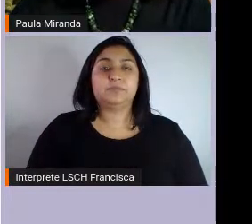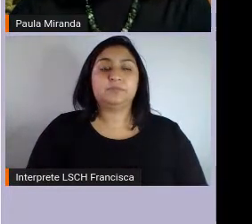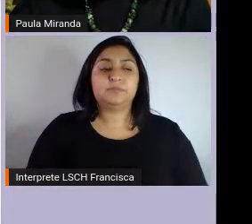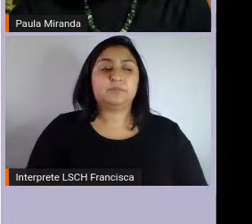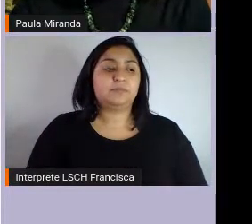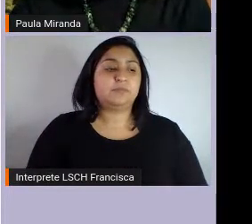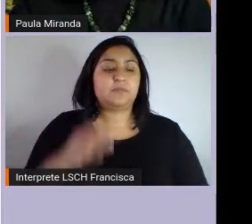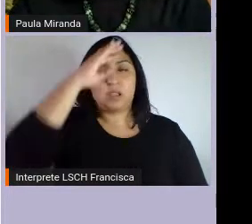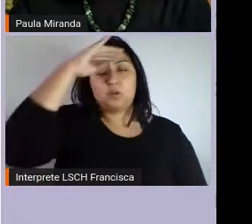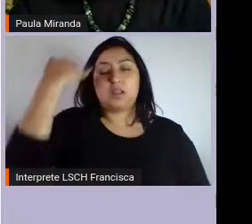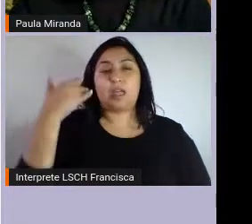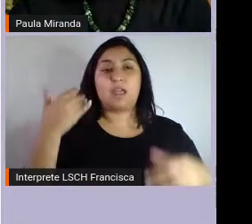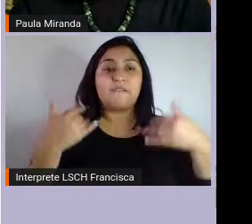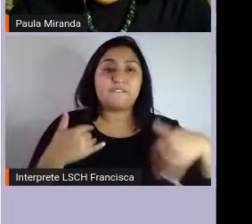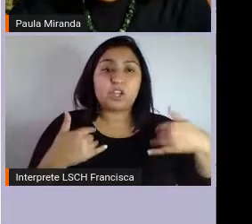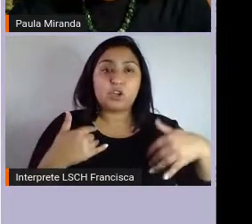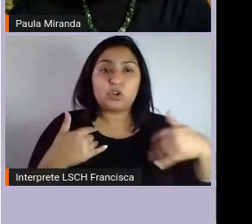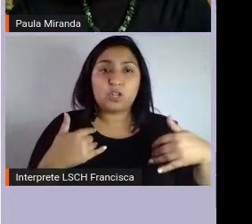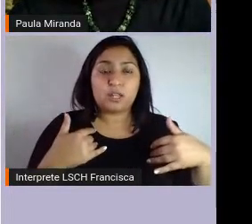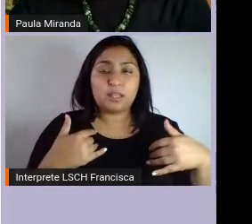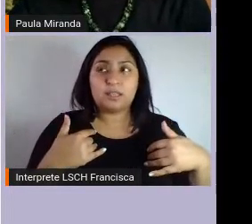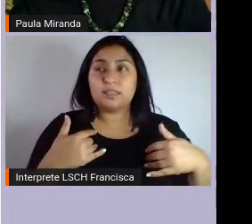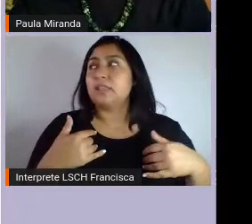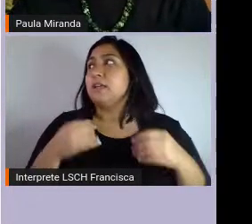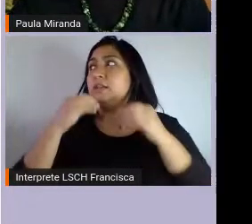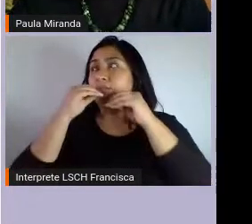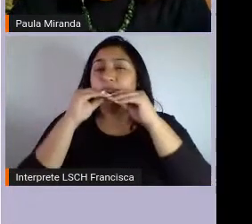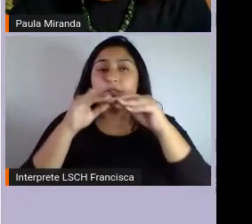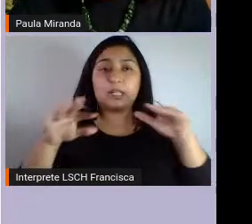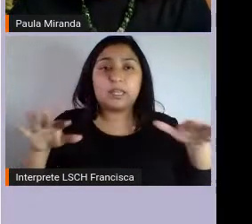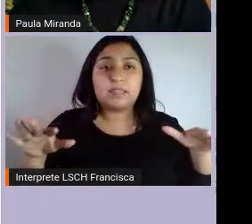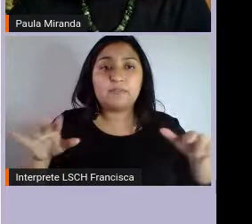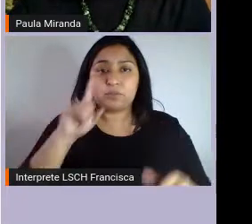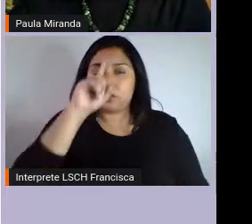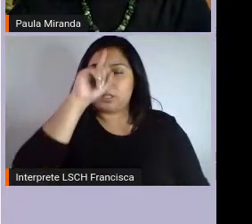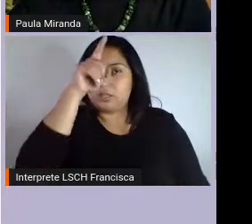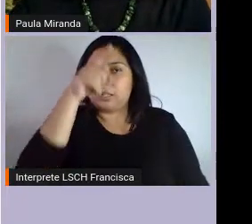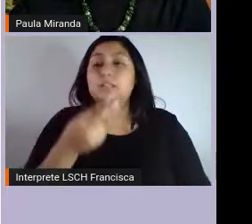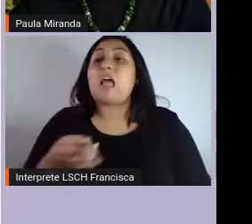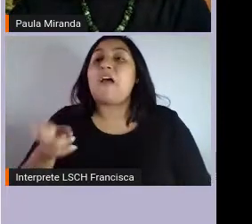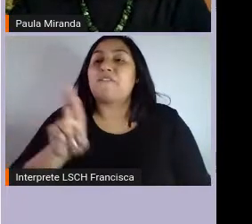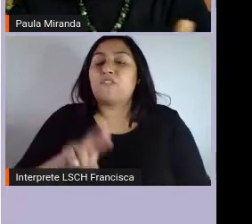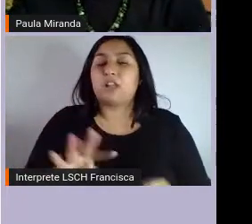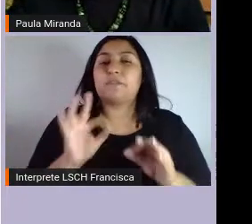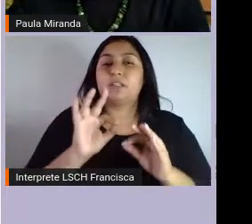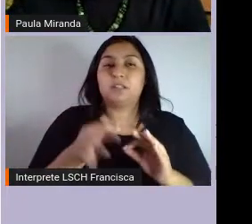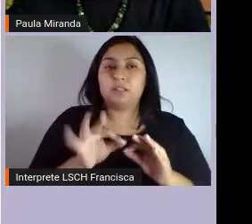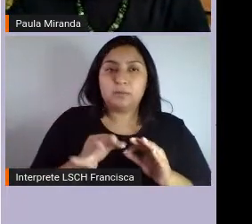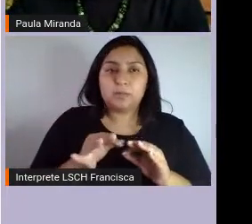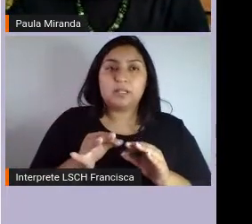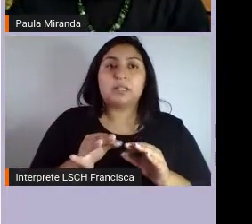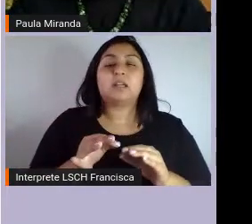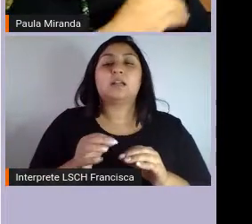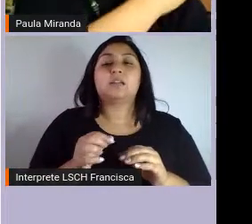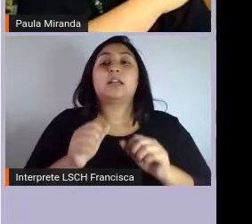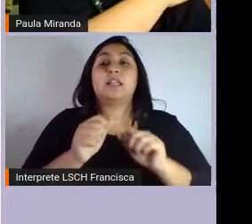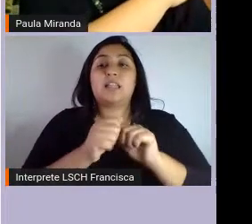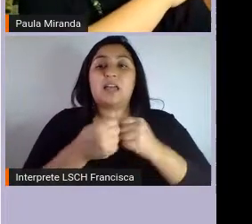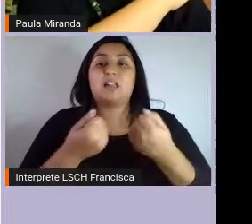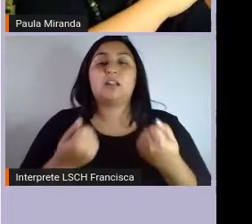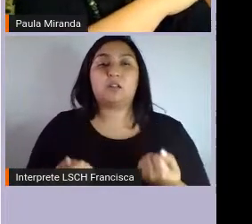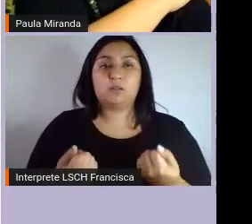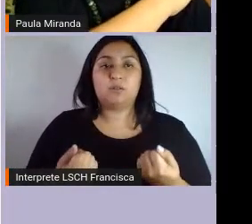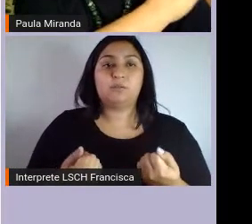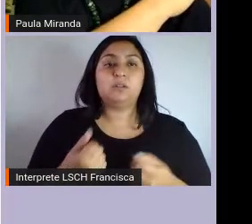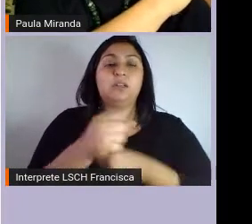recompone la tradición, que difunde la tradición, que la reinterpreta, que incluso la llega a transgredir cuando ella en el mismo año